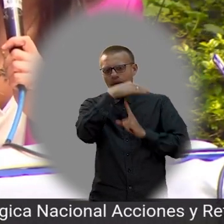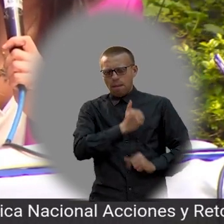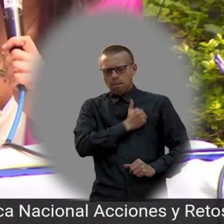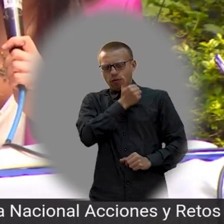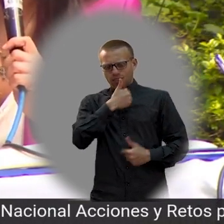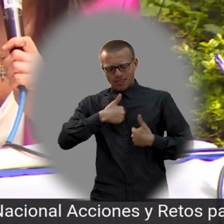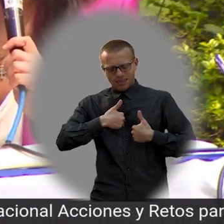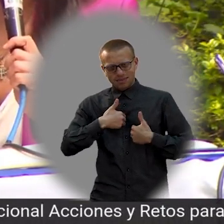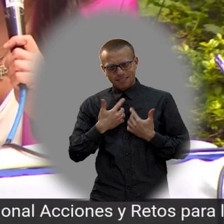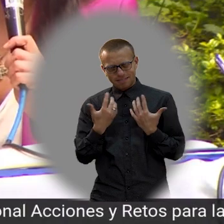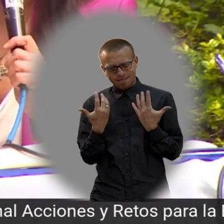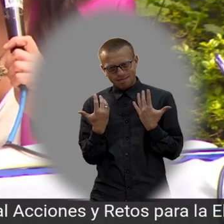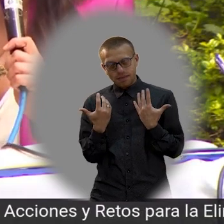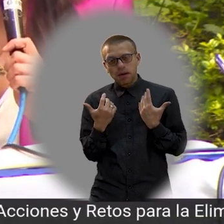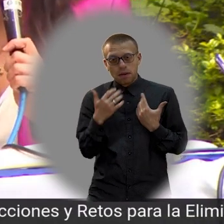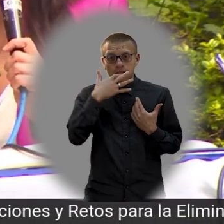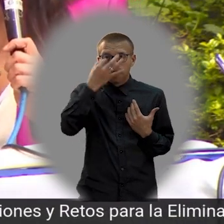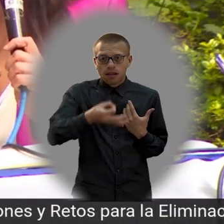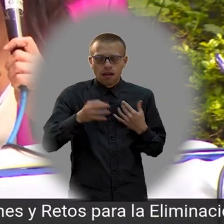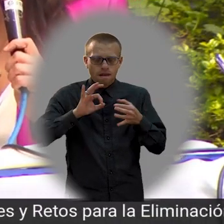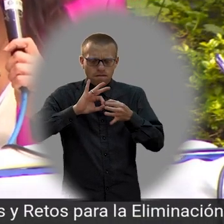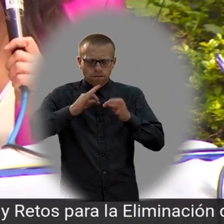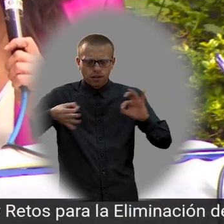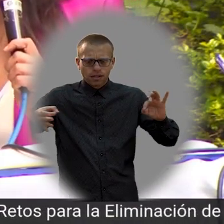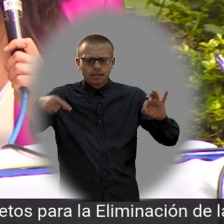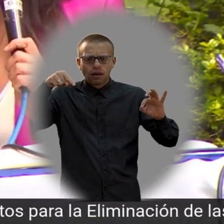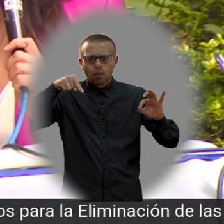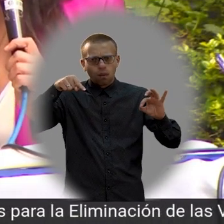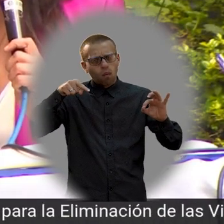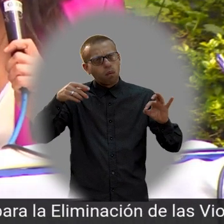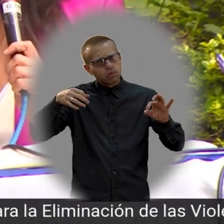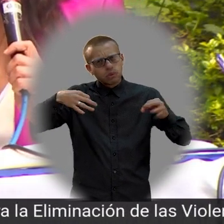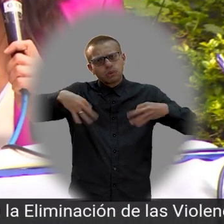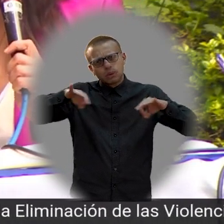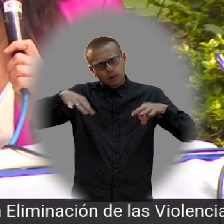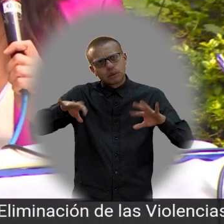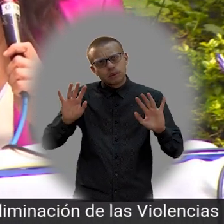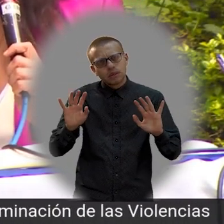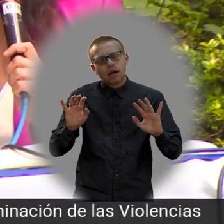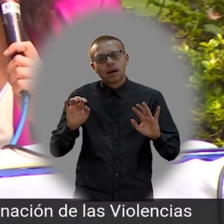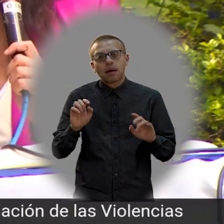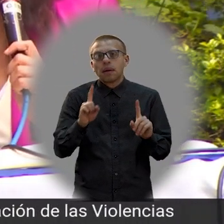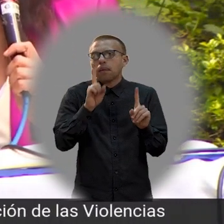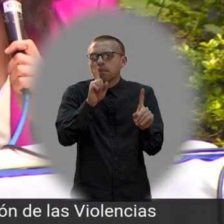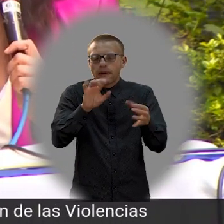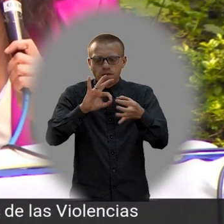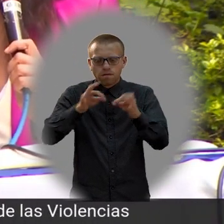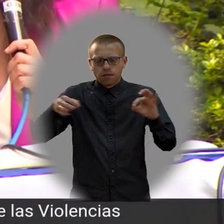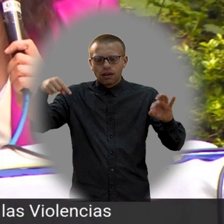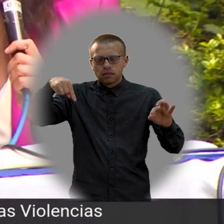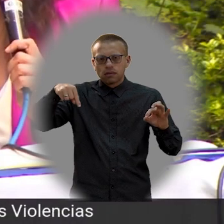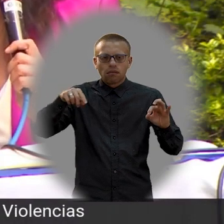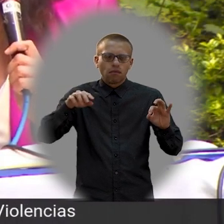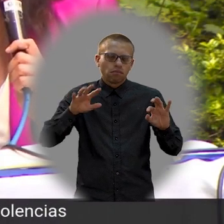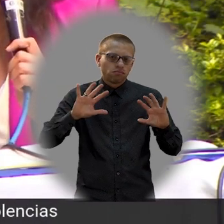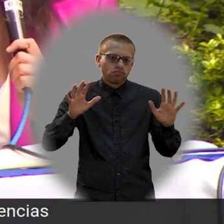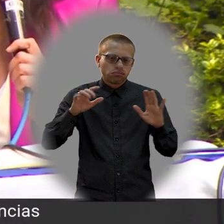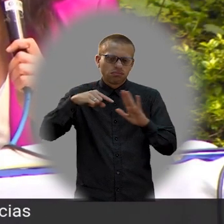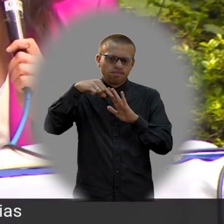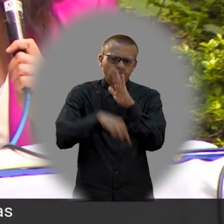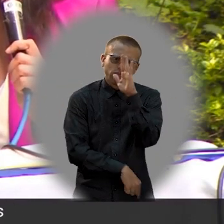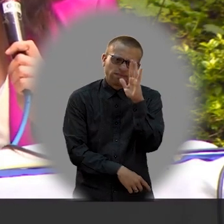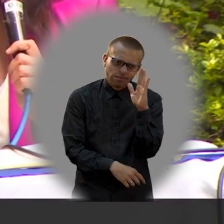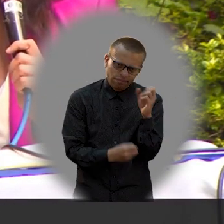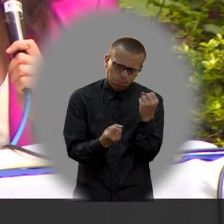principio parecía tan sencilla, pues tenía unas enormes connotaciones violentas, profundísimamente violentas, pero muestran